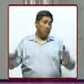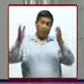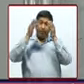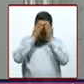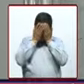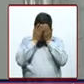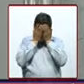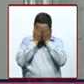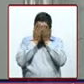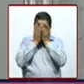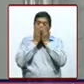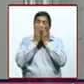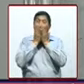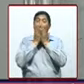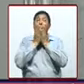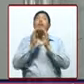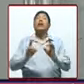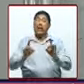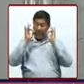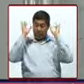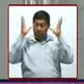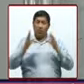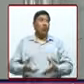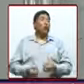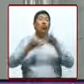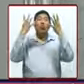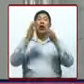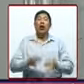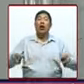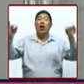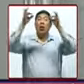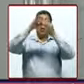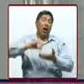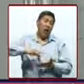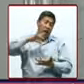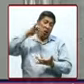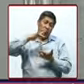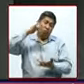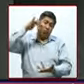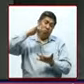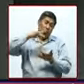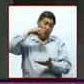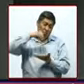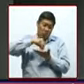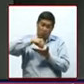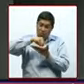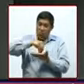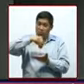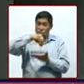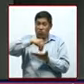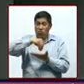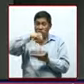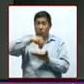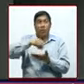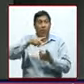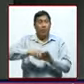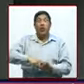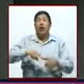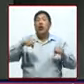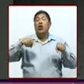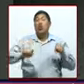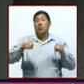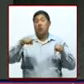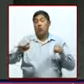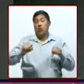¿Qué te parece, Gerardo? Aquí volvemos a hablar de cuán importante es un GPS en un vehículo. Lo habíamos hablado con motocicletas, ¿no es